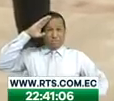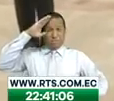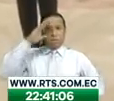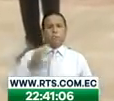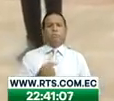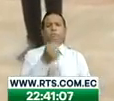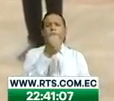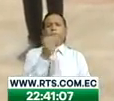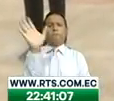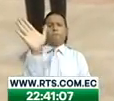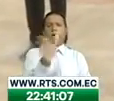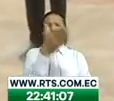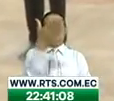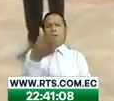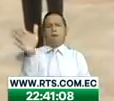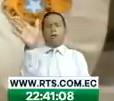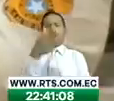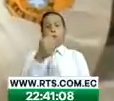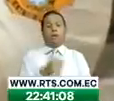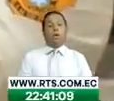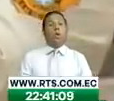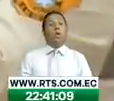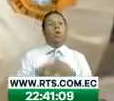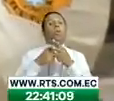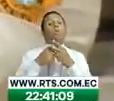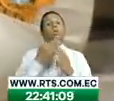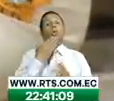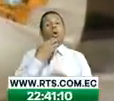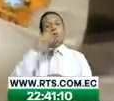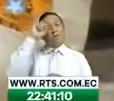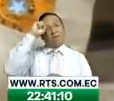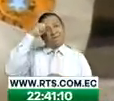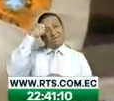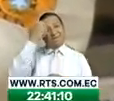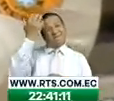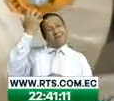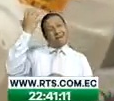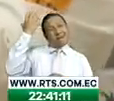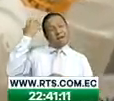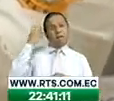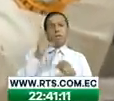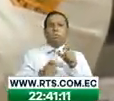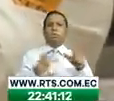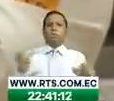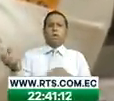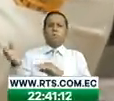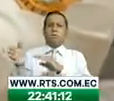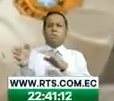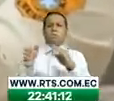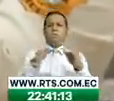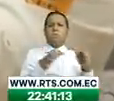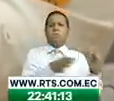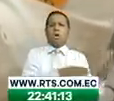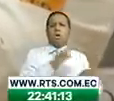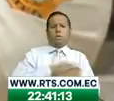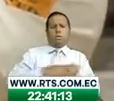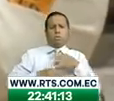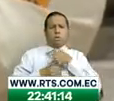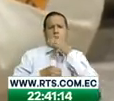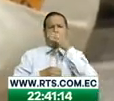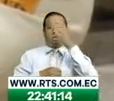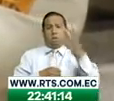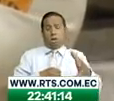acto arrancó con un minuto de silencio en memoria de quienes fallecieron por COVID-19 en la urbe porteña.